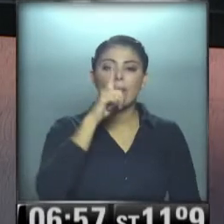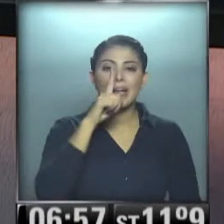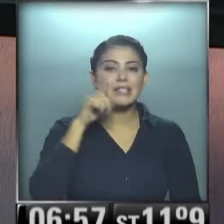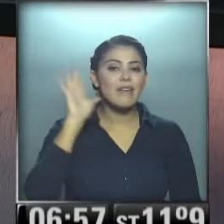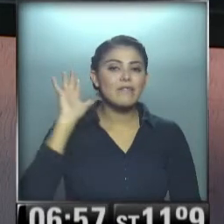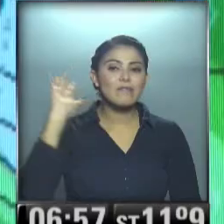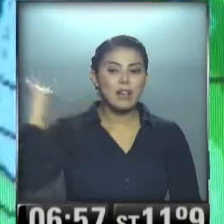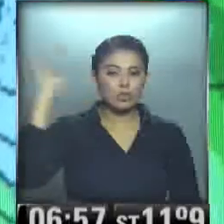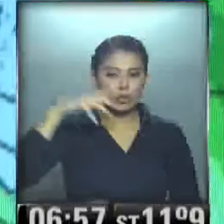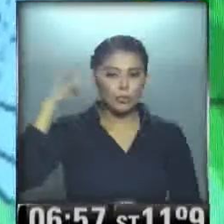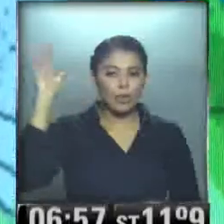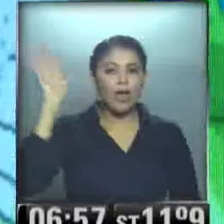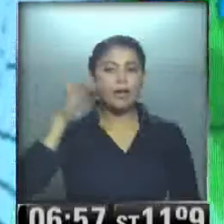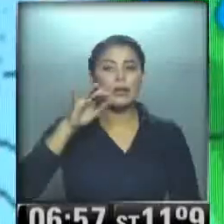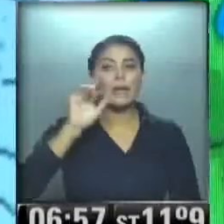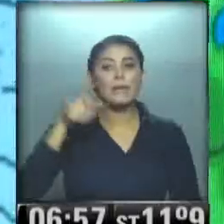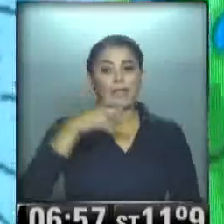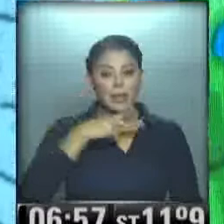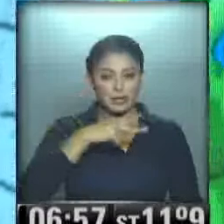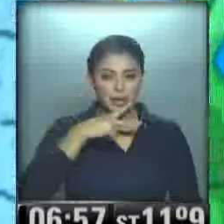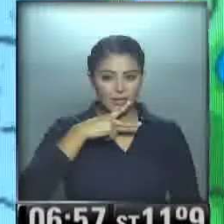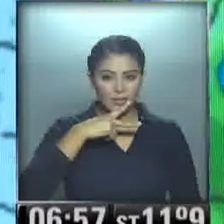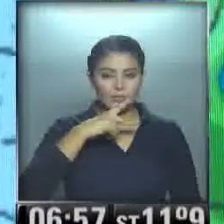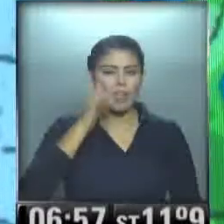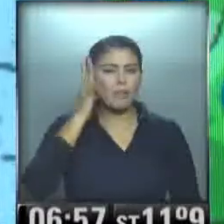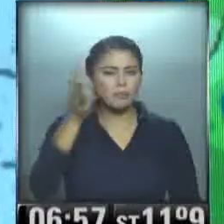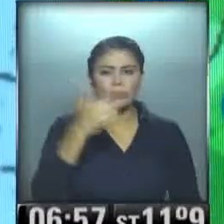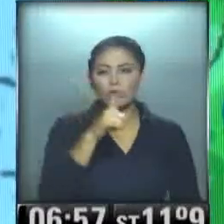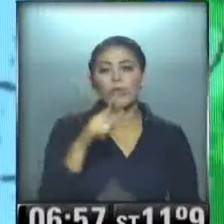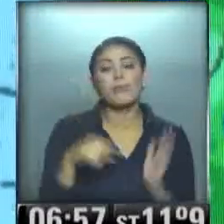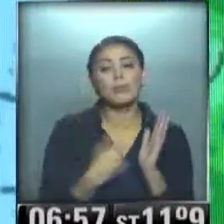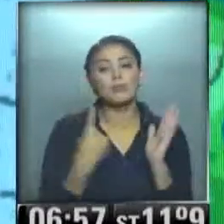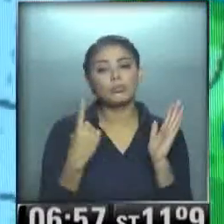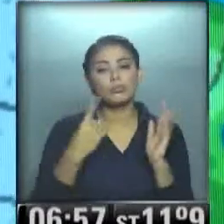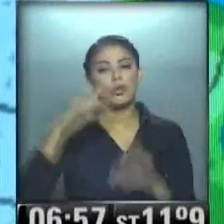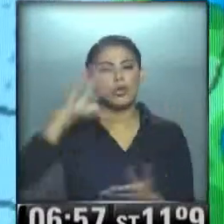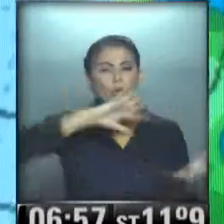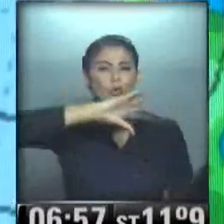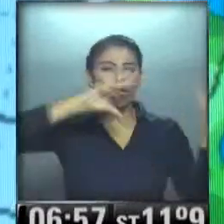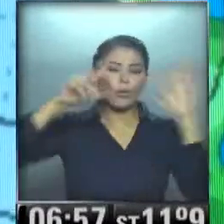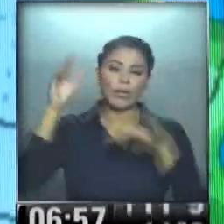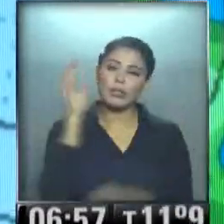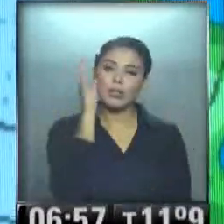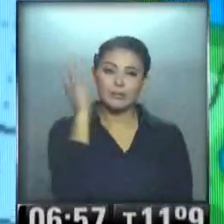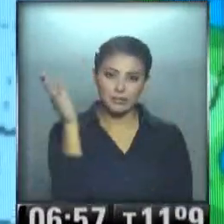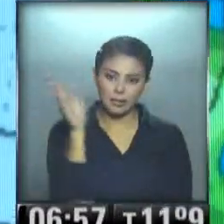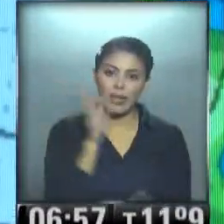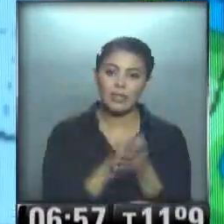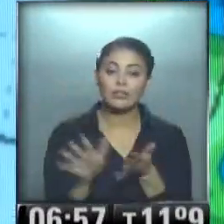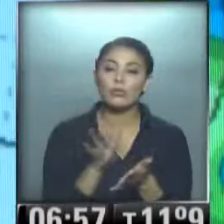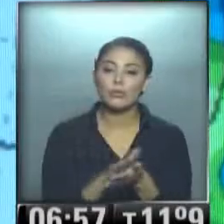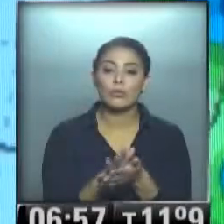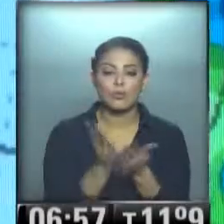lluvias para el litoral en el día viernes. Nada importante, pero sí con mucha nubosidad en el cielo. Y otra vez, el